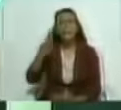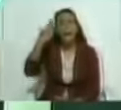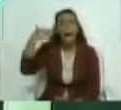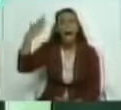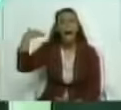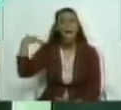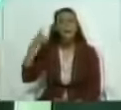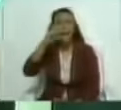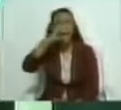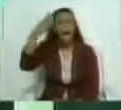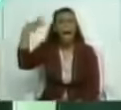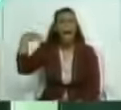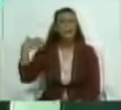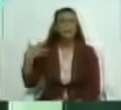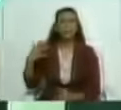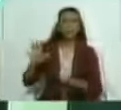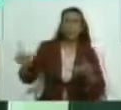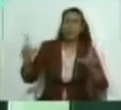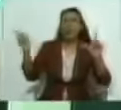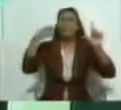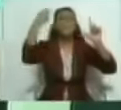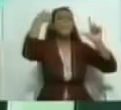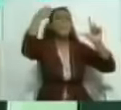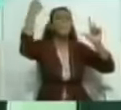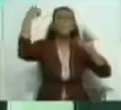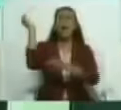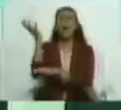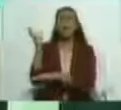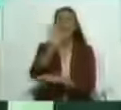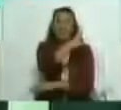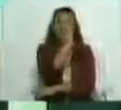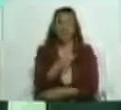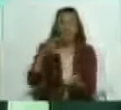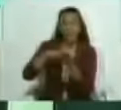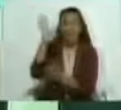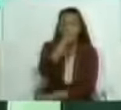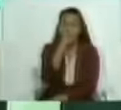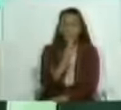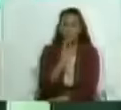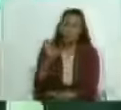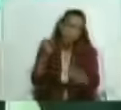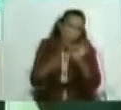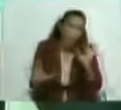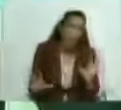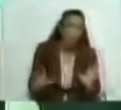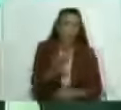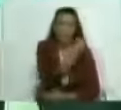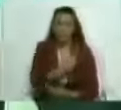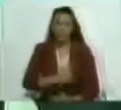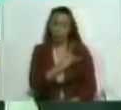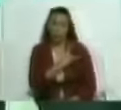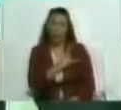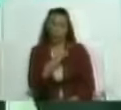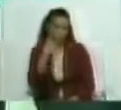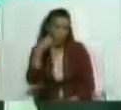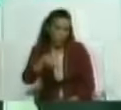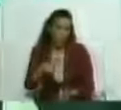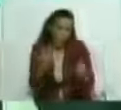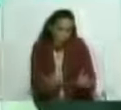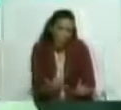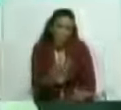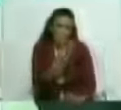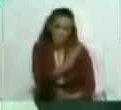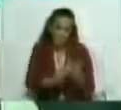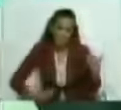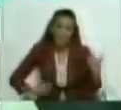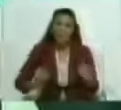hace unos años un spot de campaña de Brasil, por cierto, del actual presidente Luis Ignacio Lula da Silva,